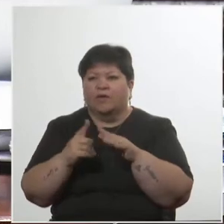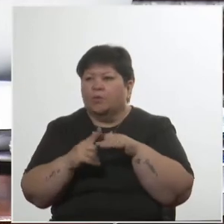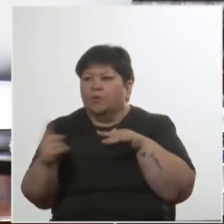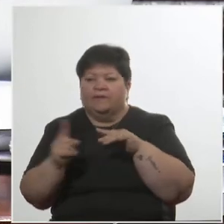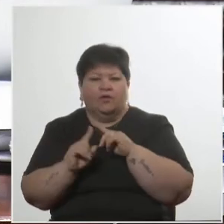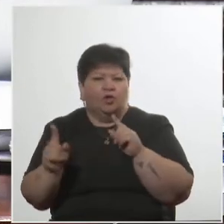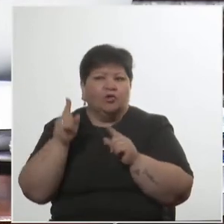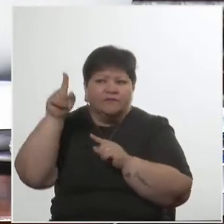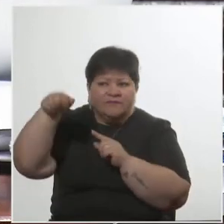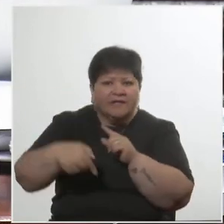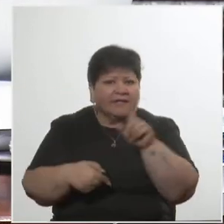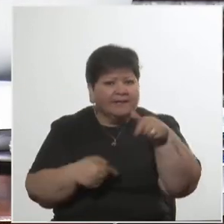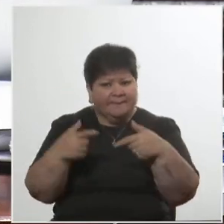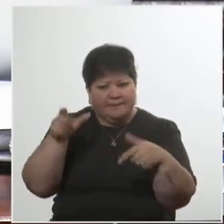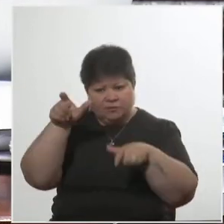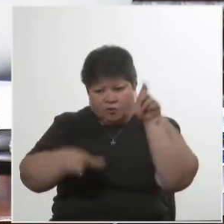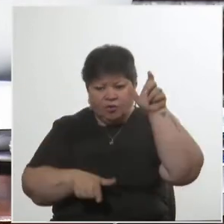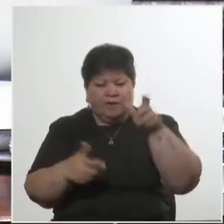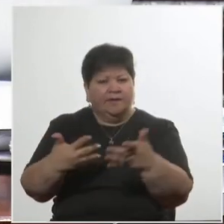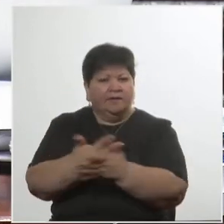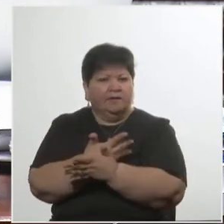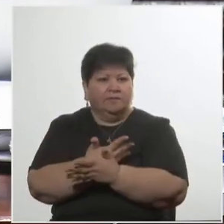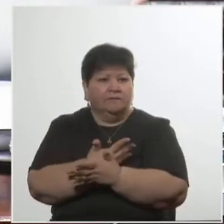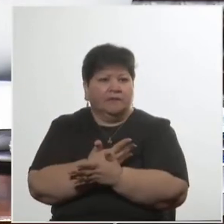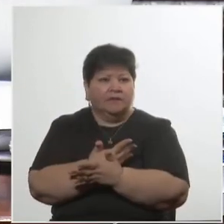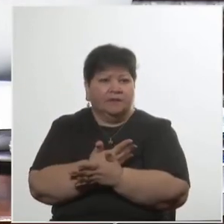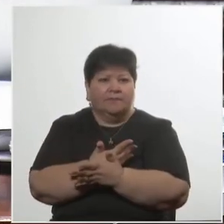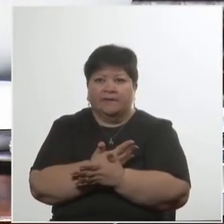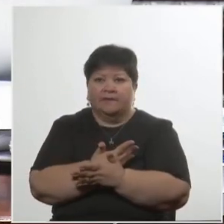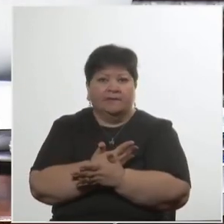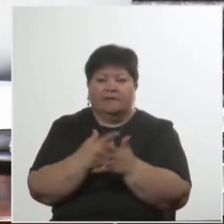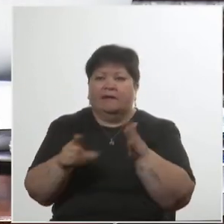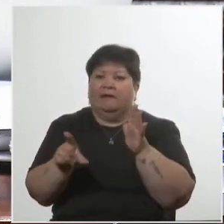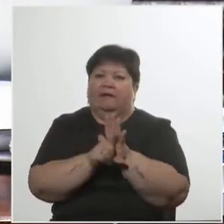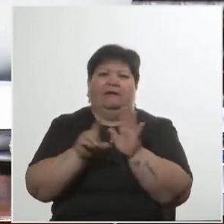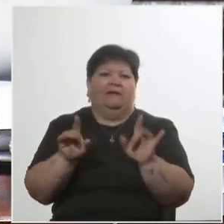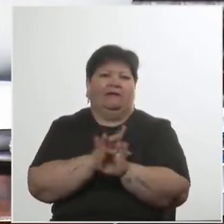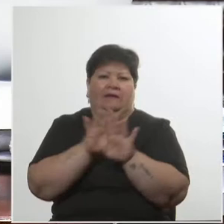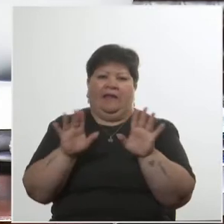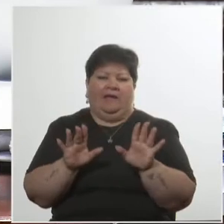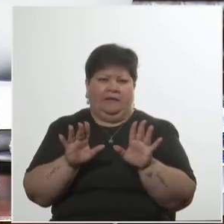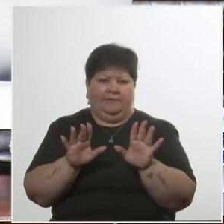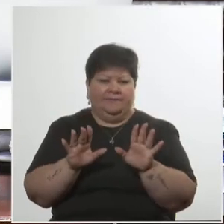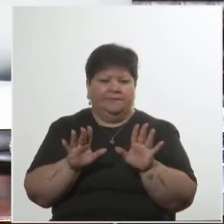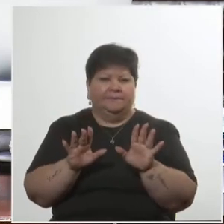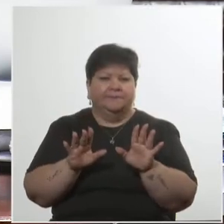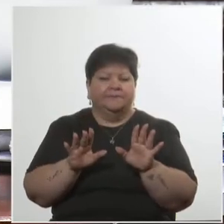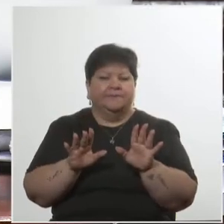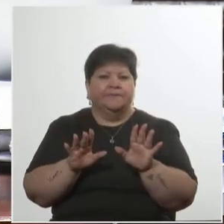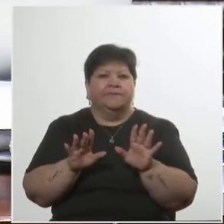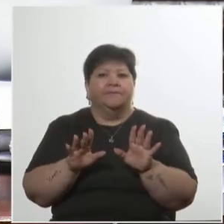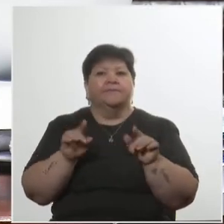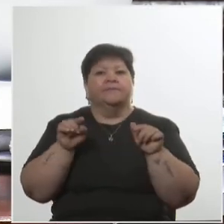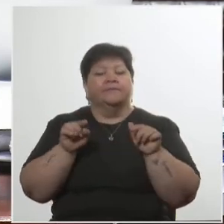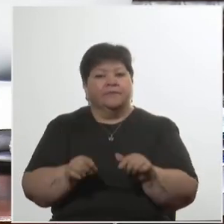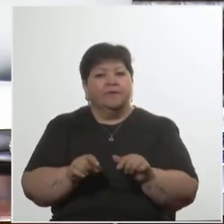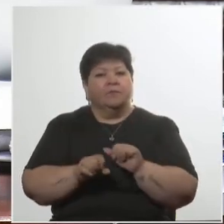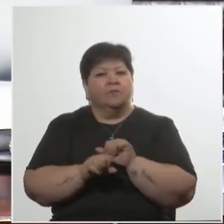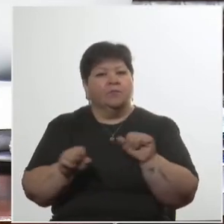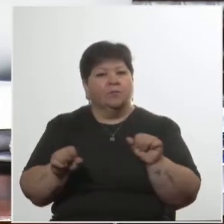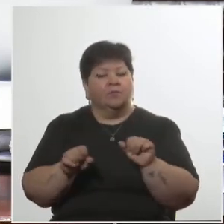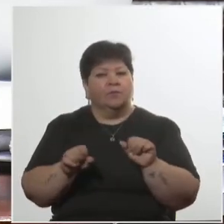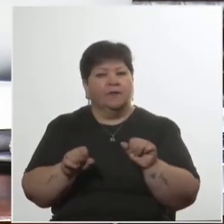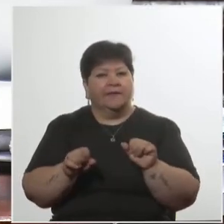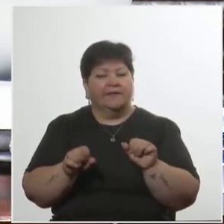presentar las víctimas de esos grupos de derecha la ley es lo suficientemente amplia puede ver o